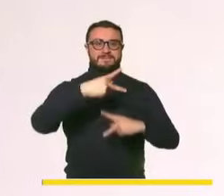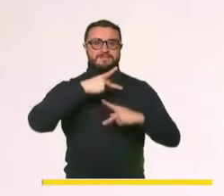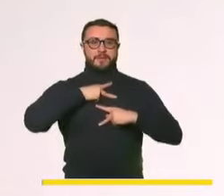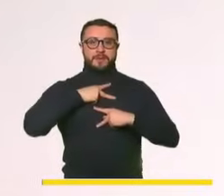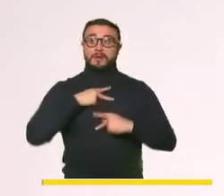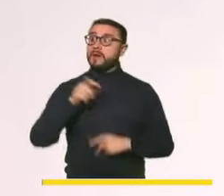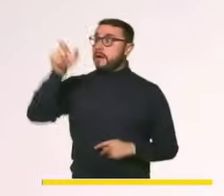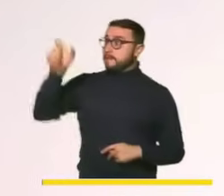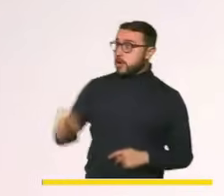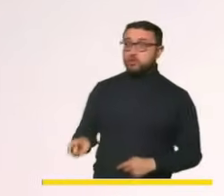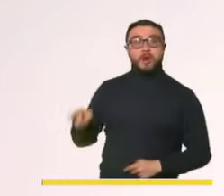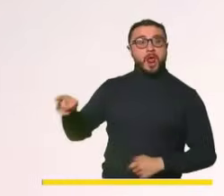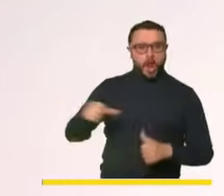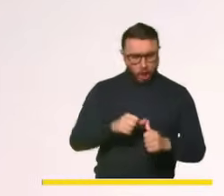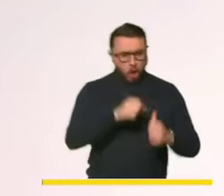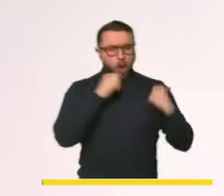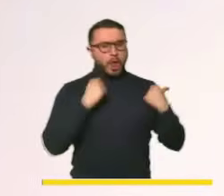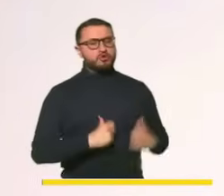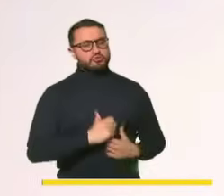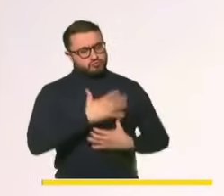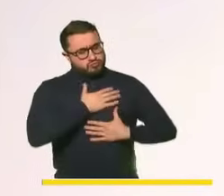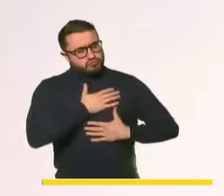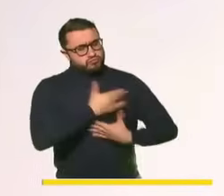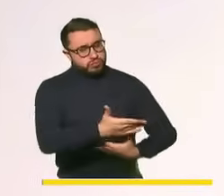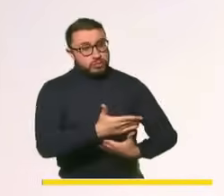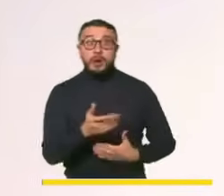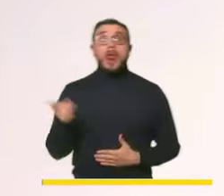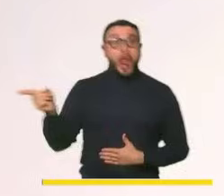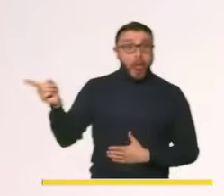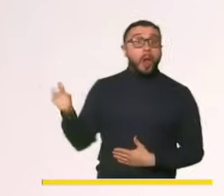que tuvo el corazón, porque hay que tener el corazón.